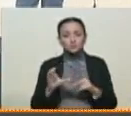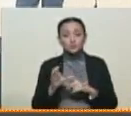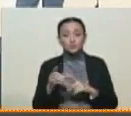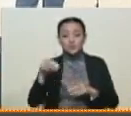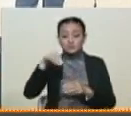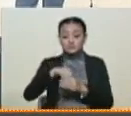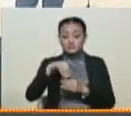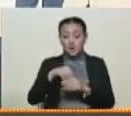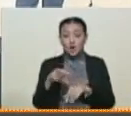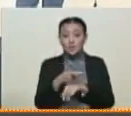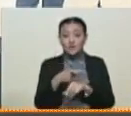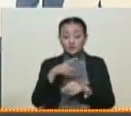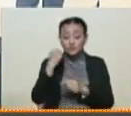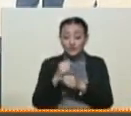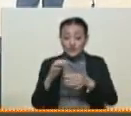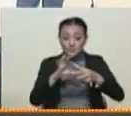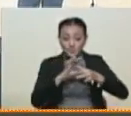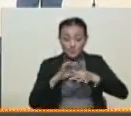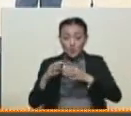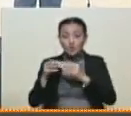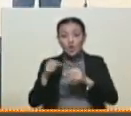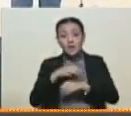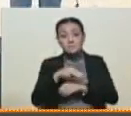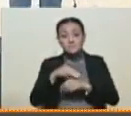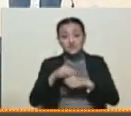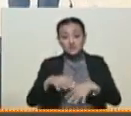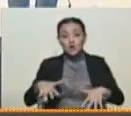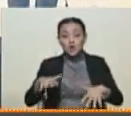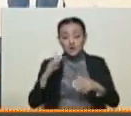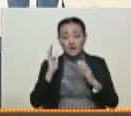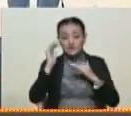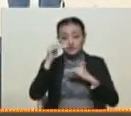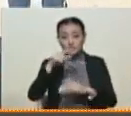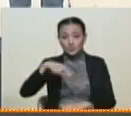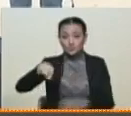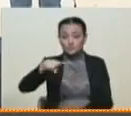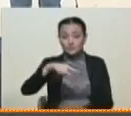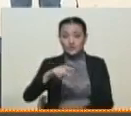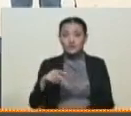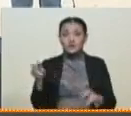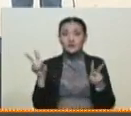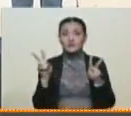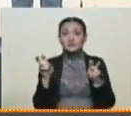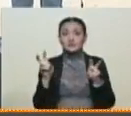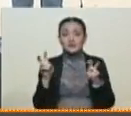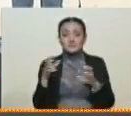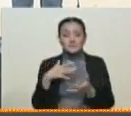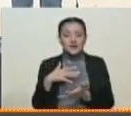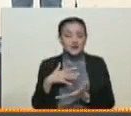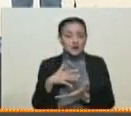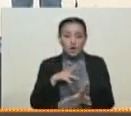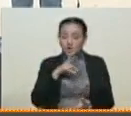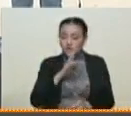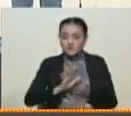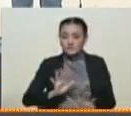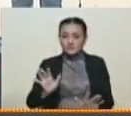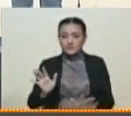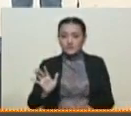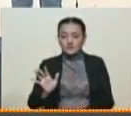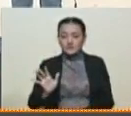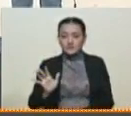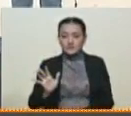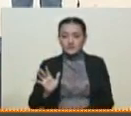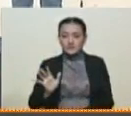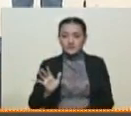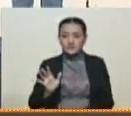con todas las misiones que indirectamente también los atienden a ustedes. Ahí está el tema trágico para los cultores de toda